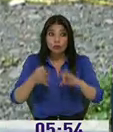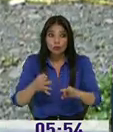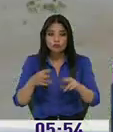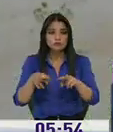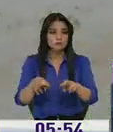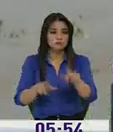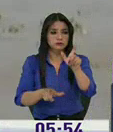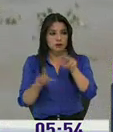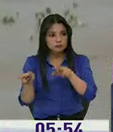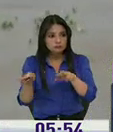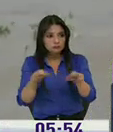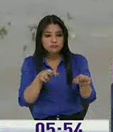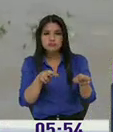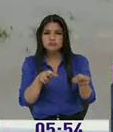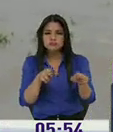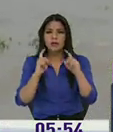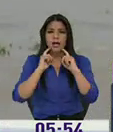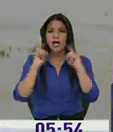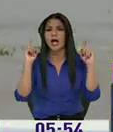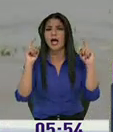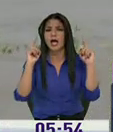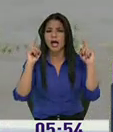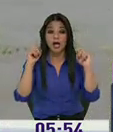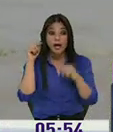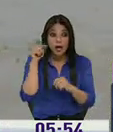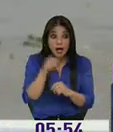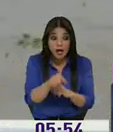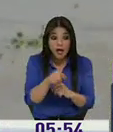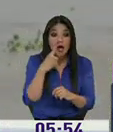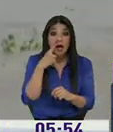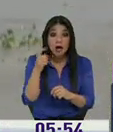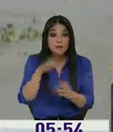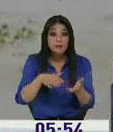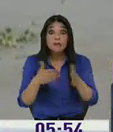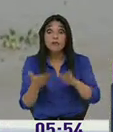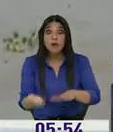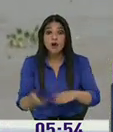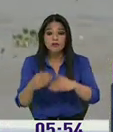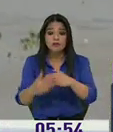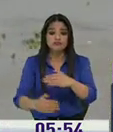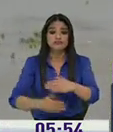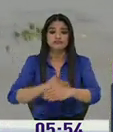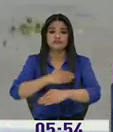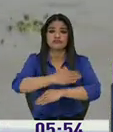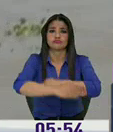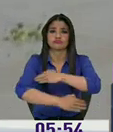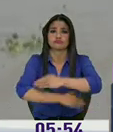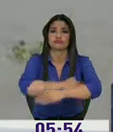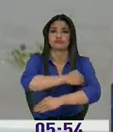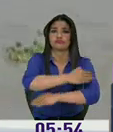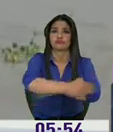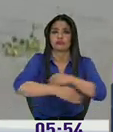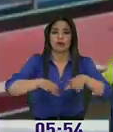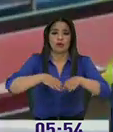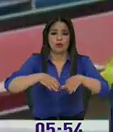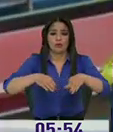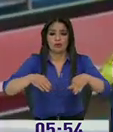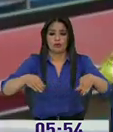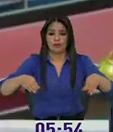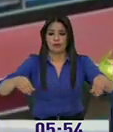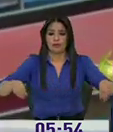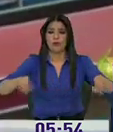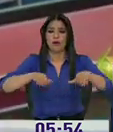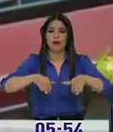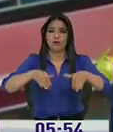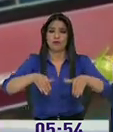alterada cuando alguien gritó desesperado que el río traía un bulto que tenía forma humana. Dale un